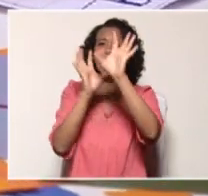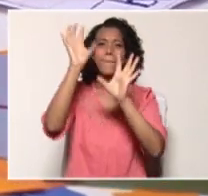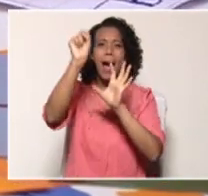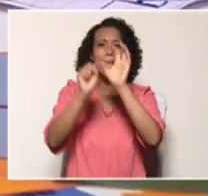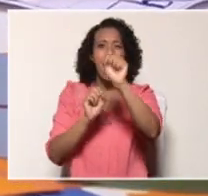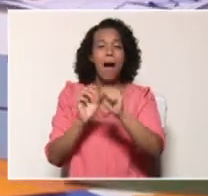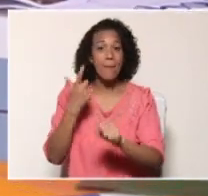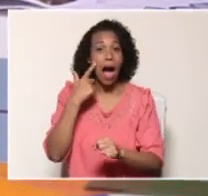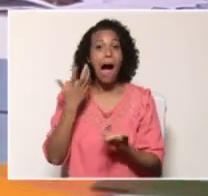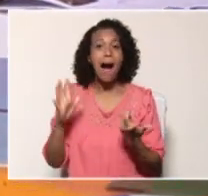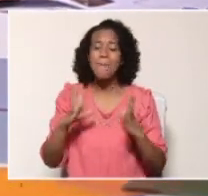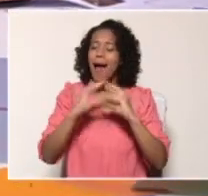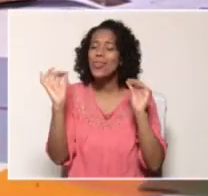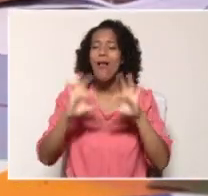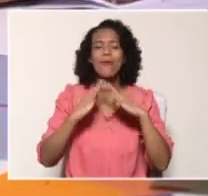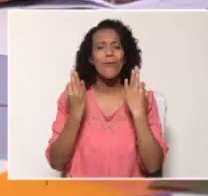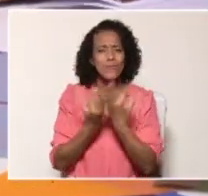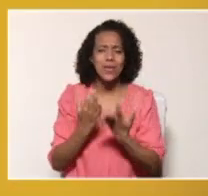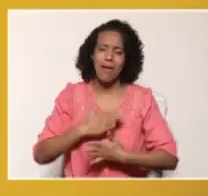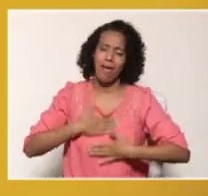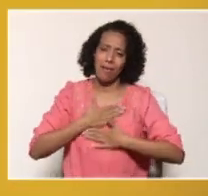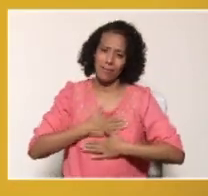es una actividad que es para toda la familia.